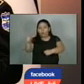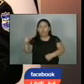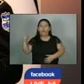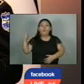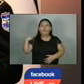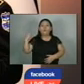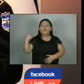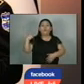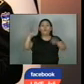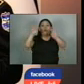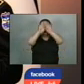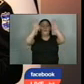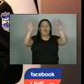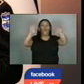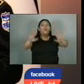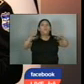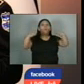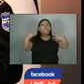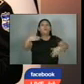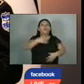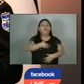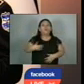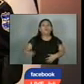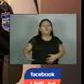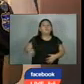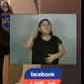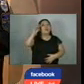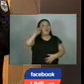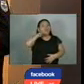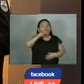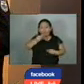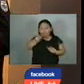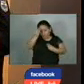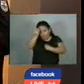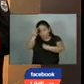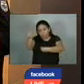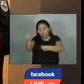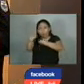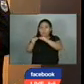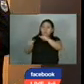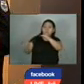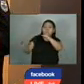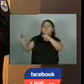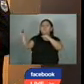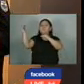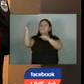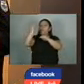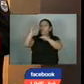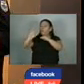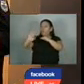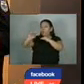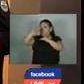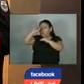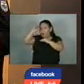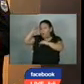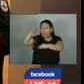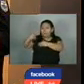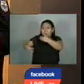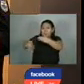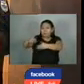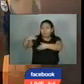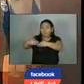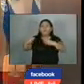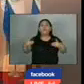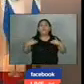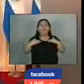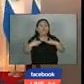comisionado general, luego que el presidente de la República, Nayib Bukele, le entregó la orden de ascenso como reconocimiento a su trayectoria y por